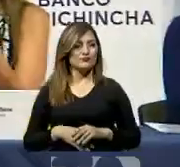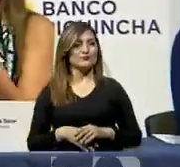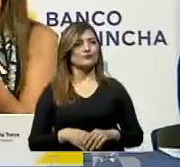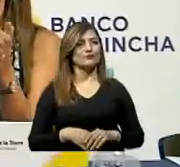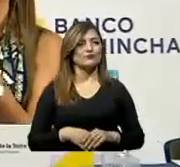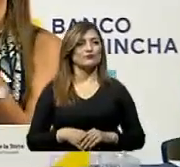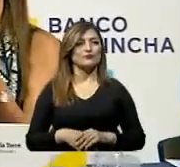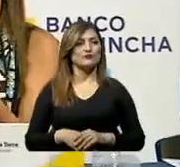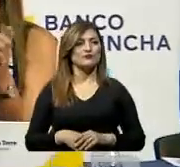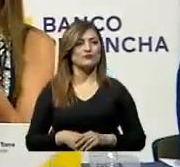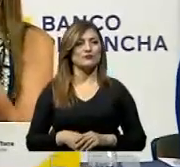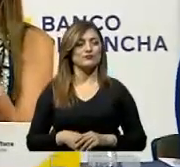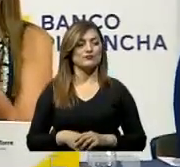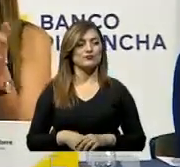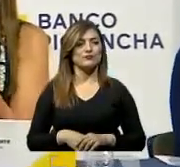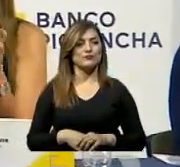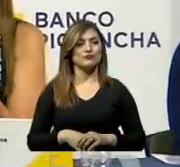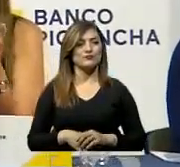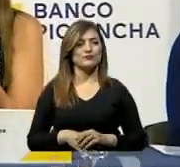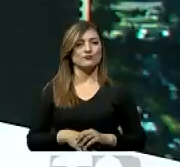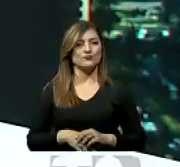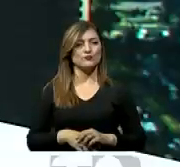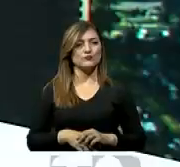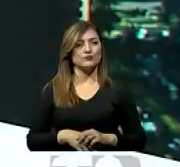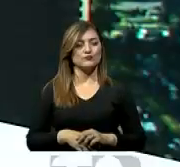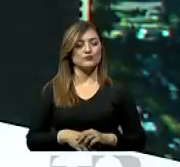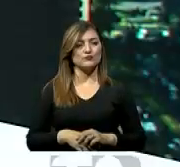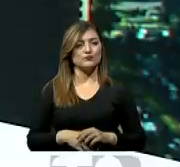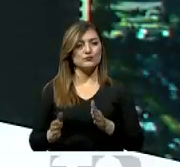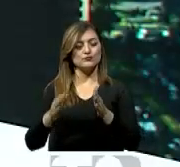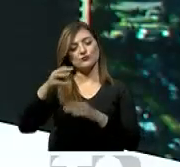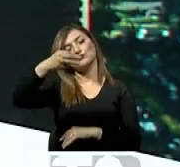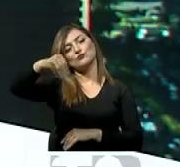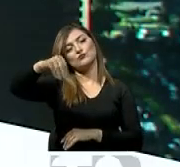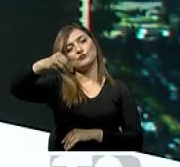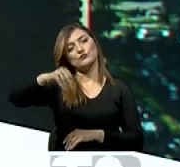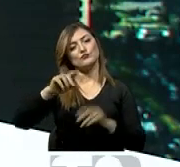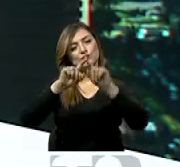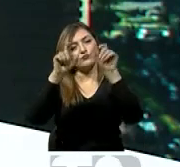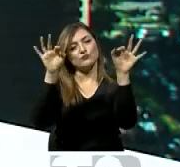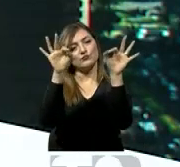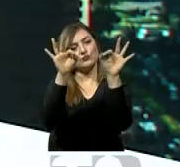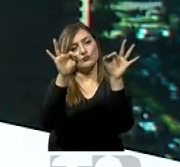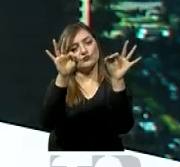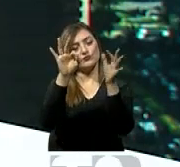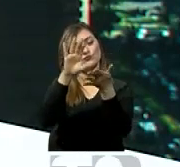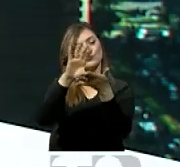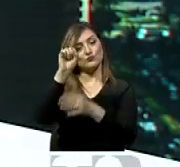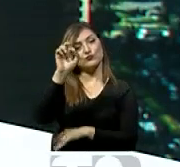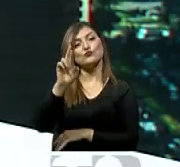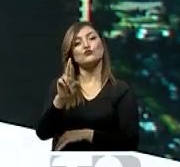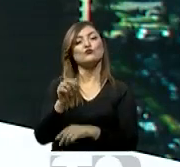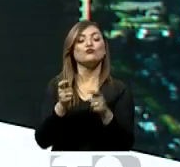Quito, Daniela Valencia, 24 horas. Este miércoles, la empresa eléctrica regional Centro Sur